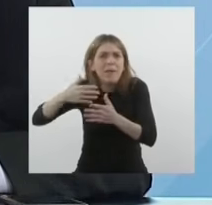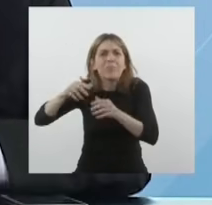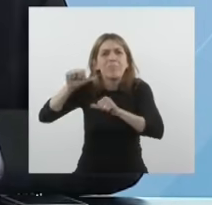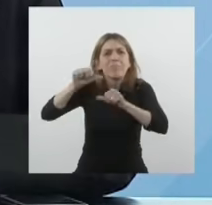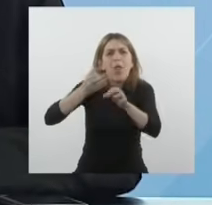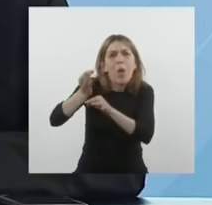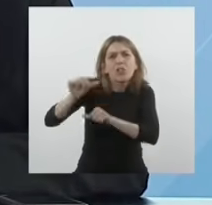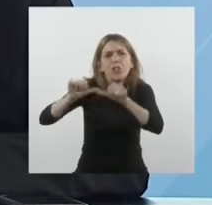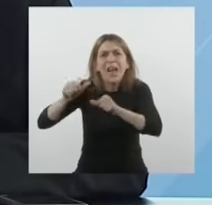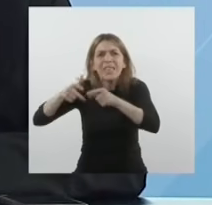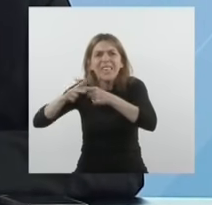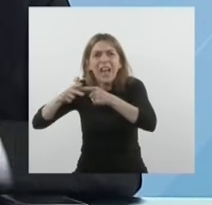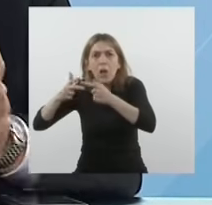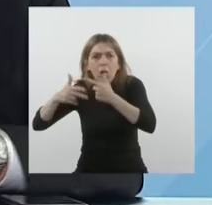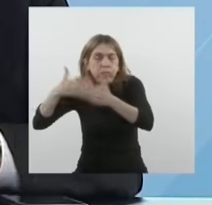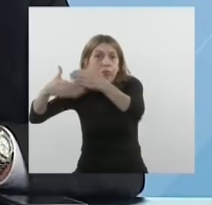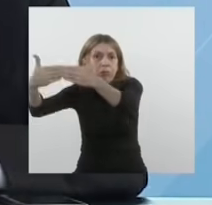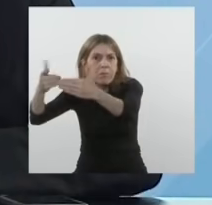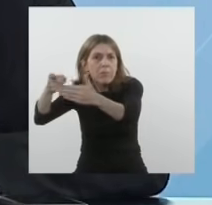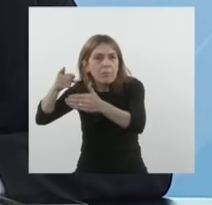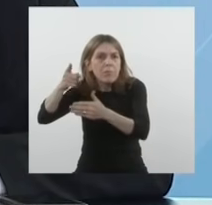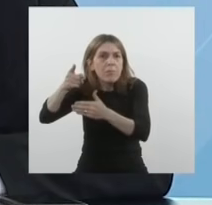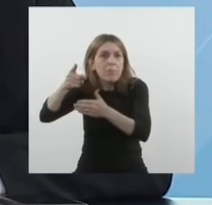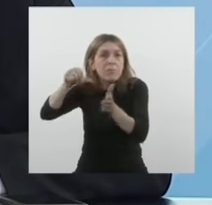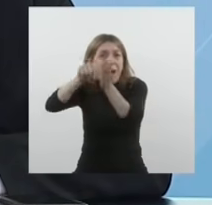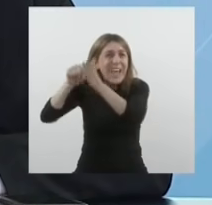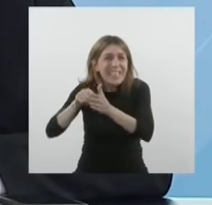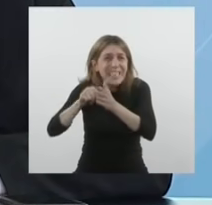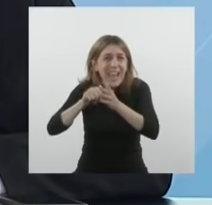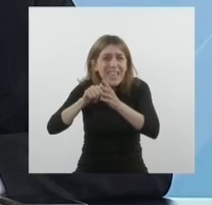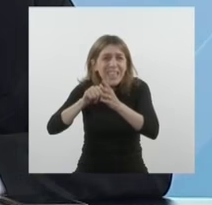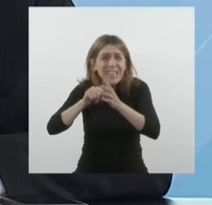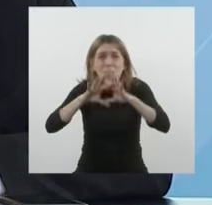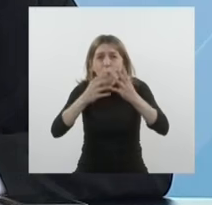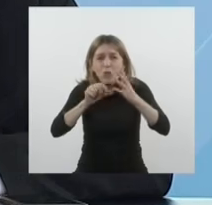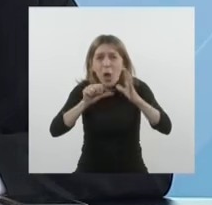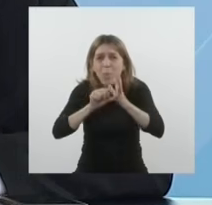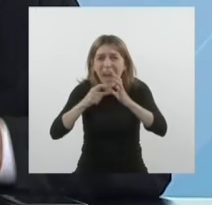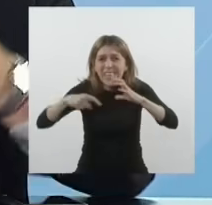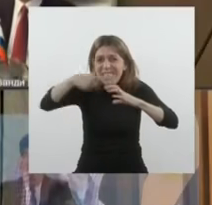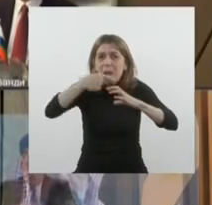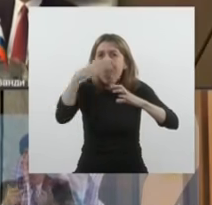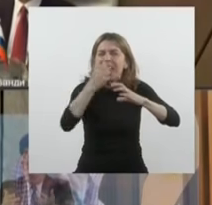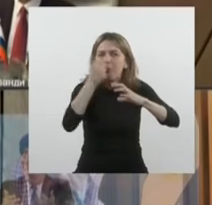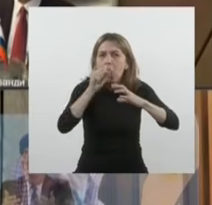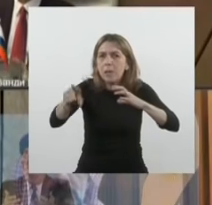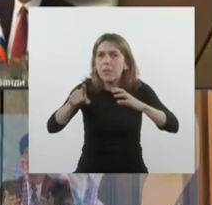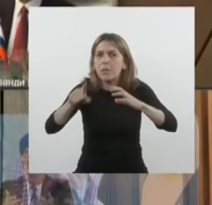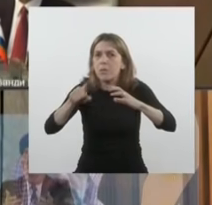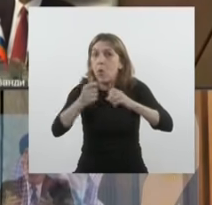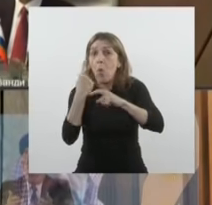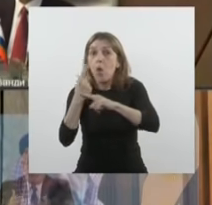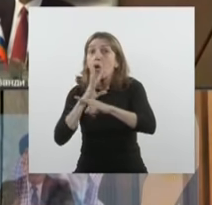tecnología como los países más importantes del mundo y nosotros siempre tuvimos confianza